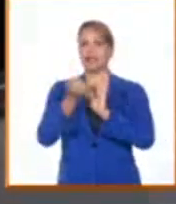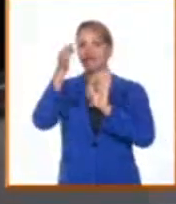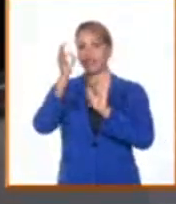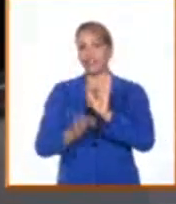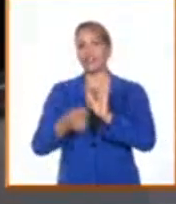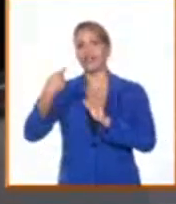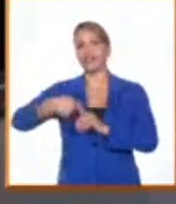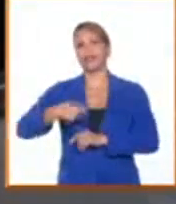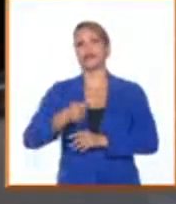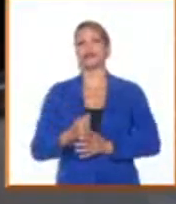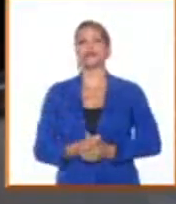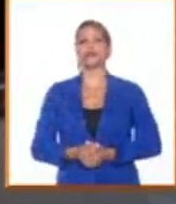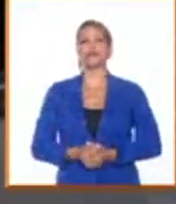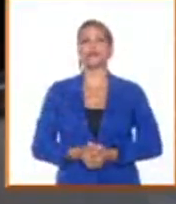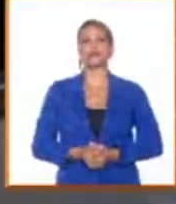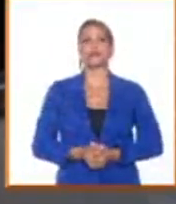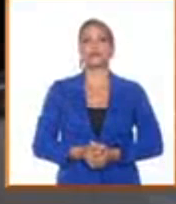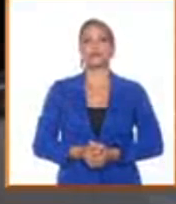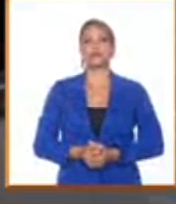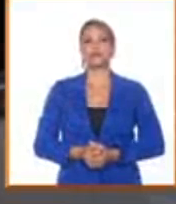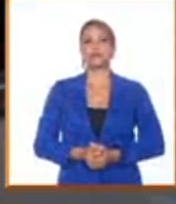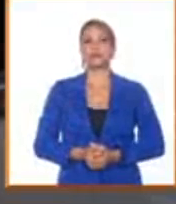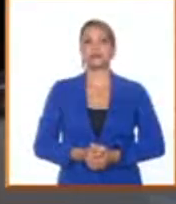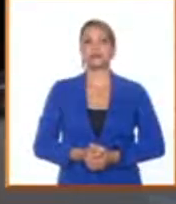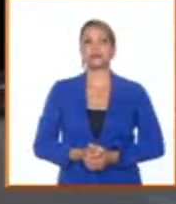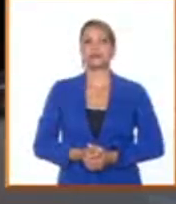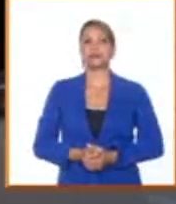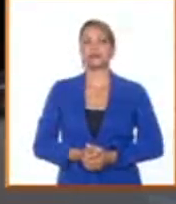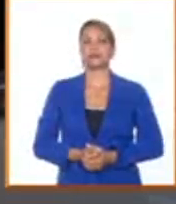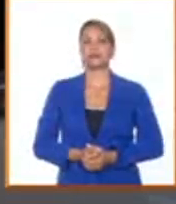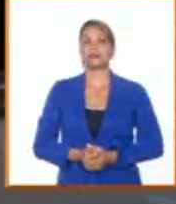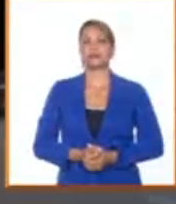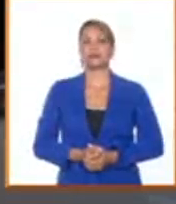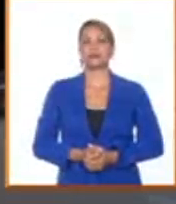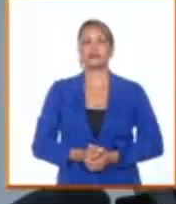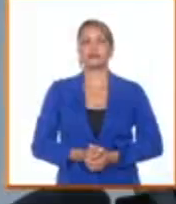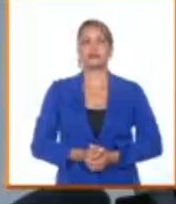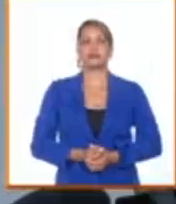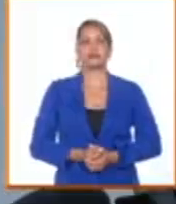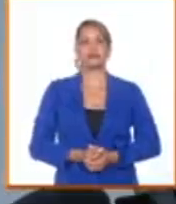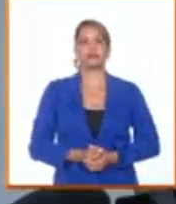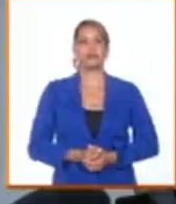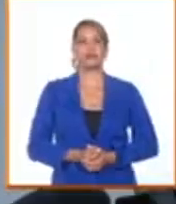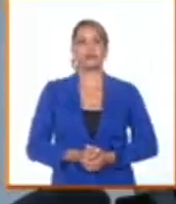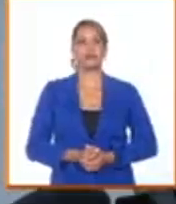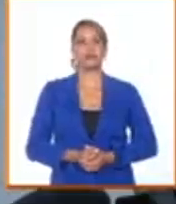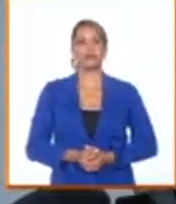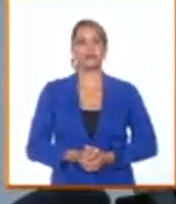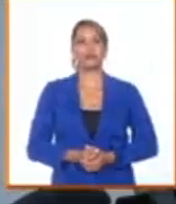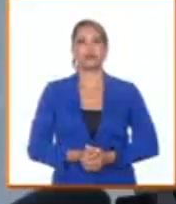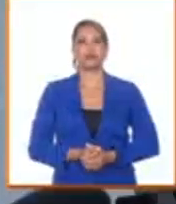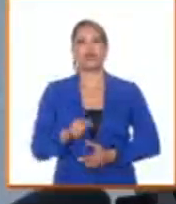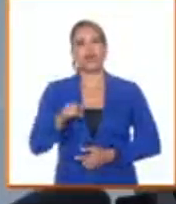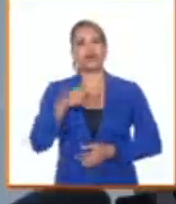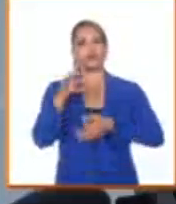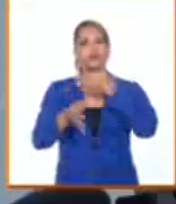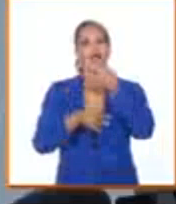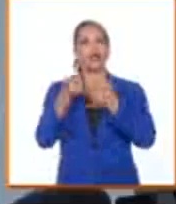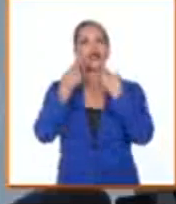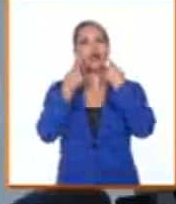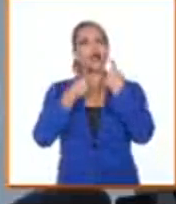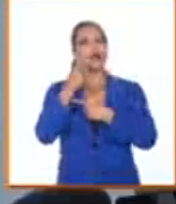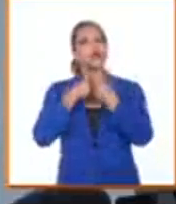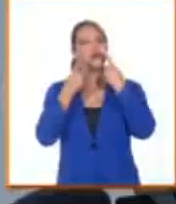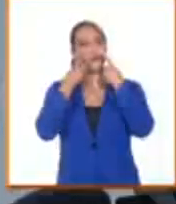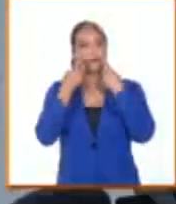ese precepto, ese derecho. Ahora, aquí es importante dejar establecido algo que la ley dejó muy